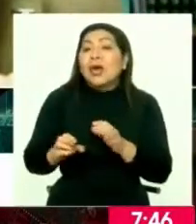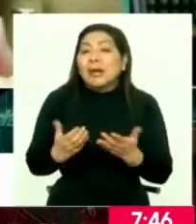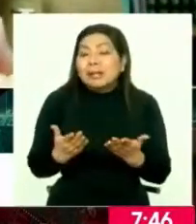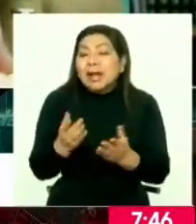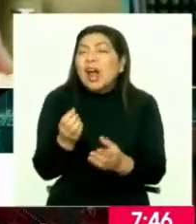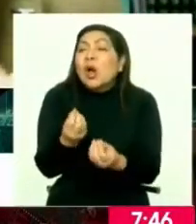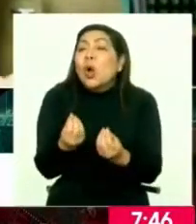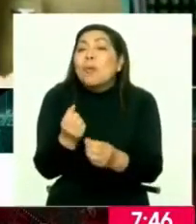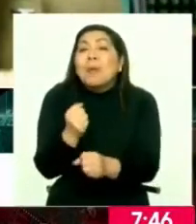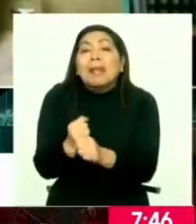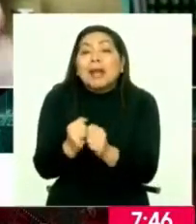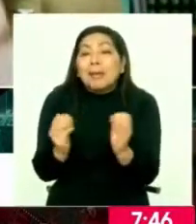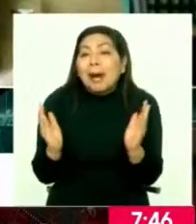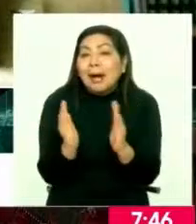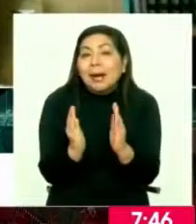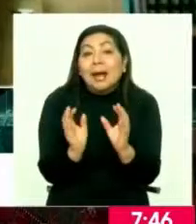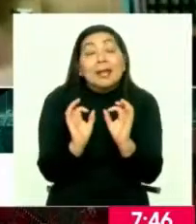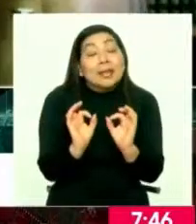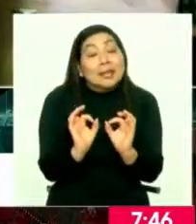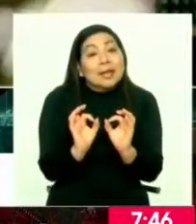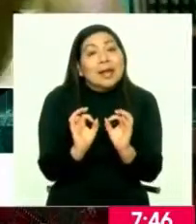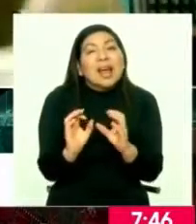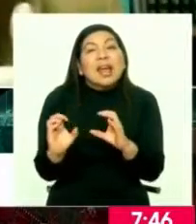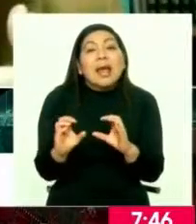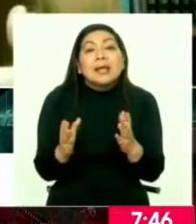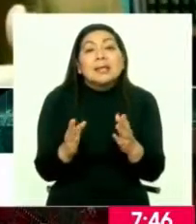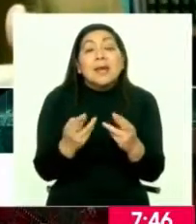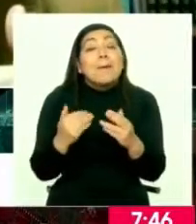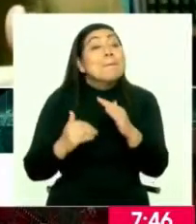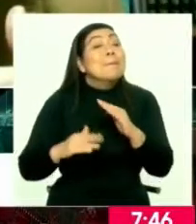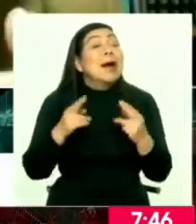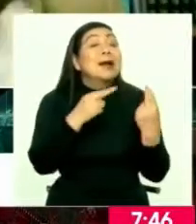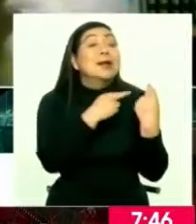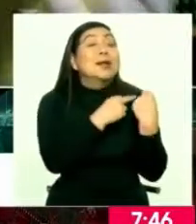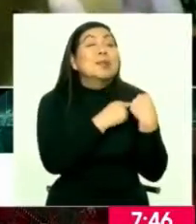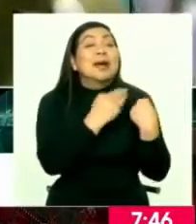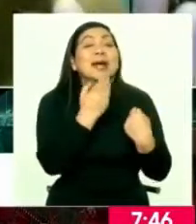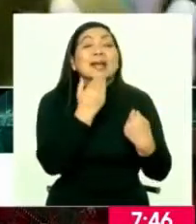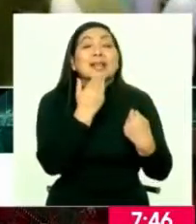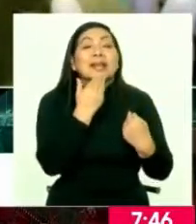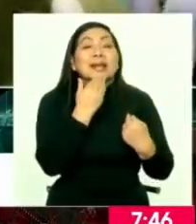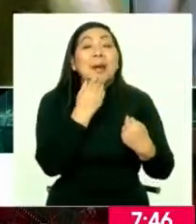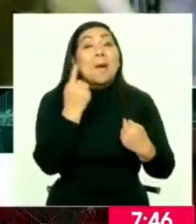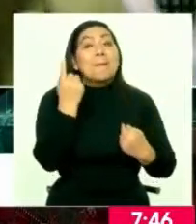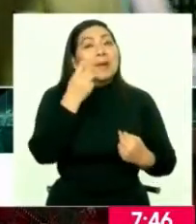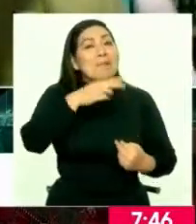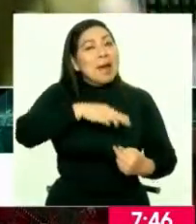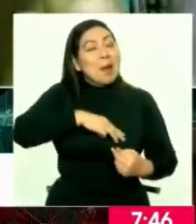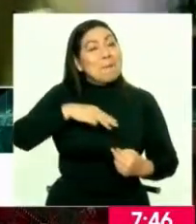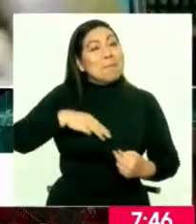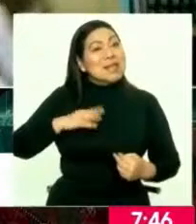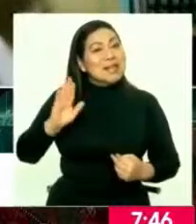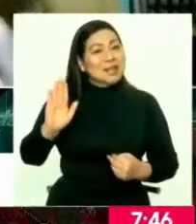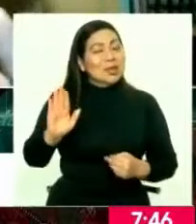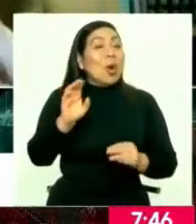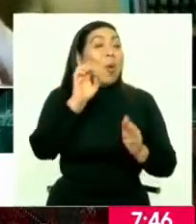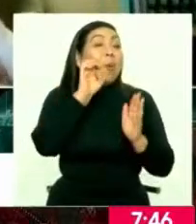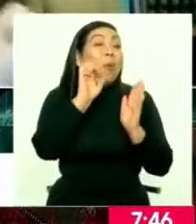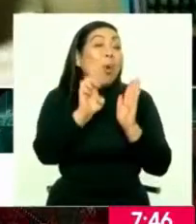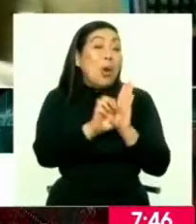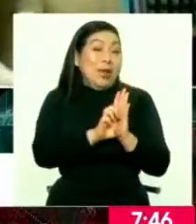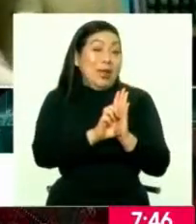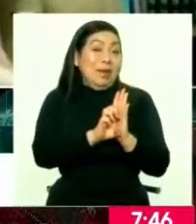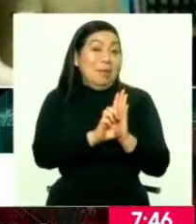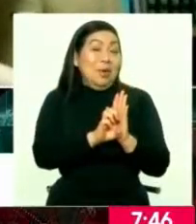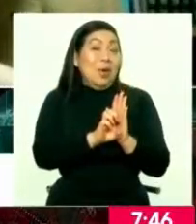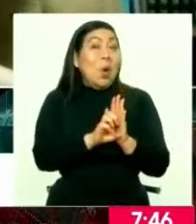¿no? Pero quienes las ejecutan y cargan con la mayor responsabilidad son los primeros ministros. Te voy a poner un ejemplo. Durante la